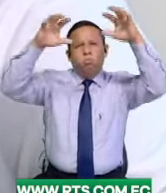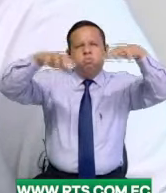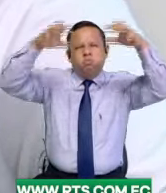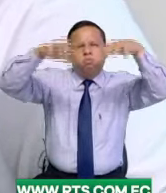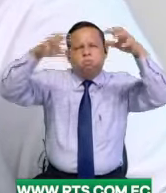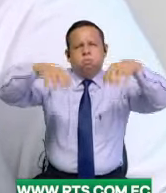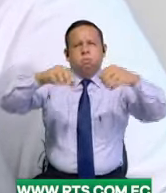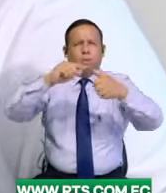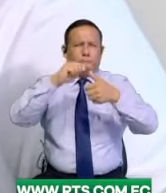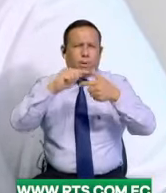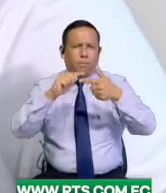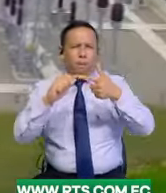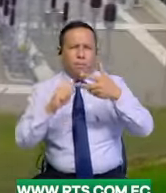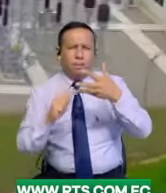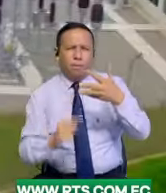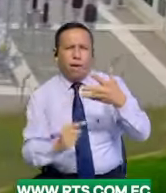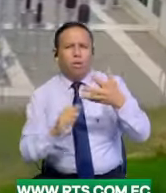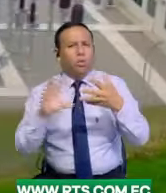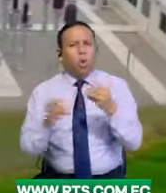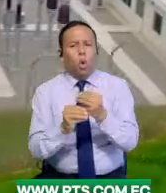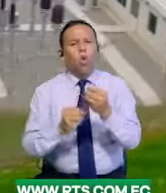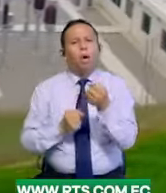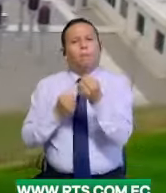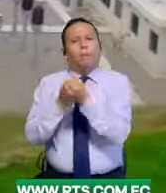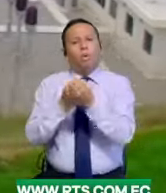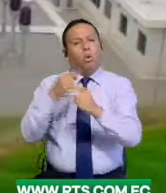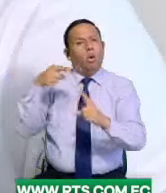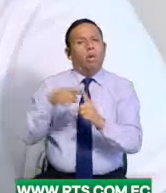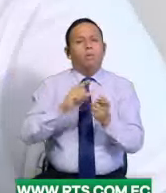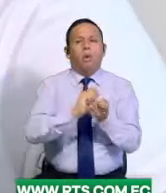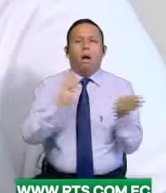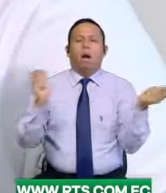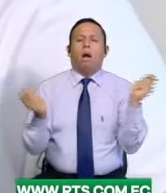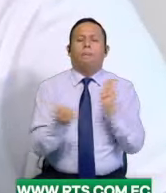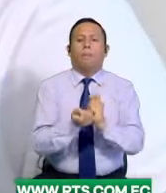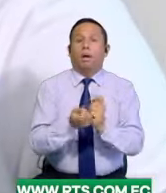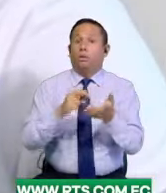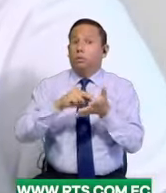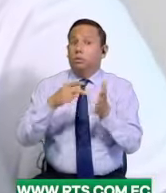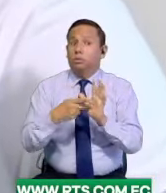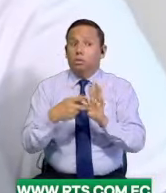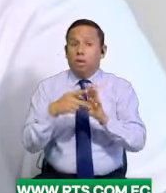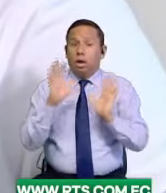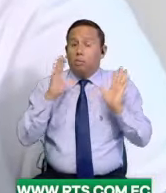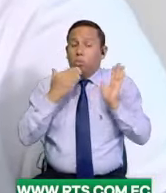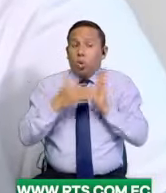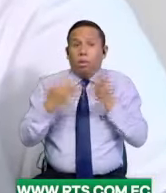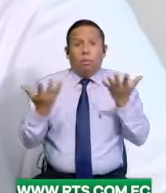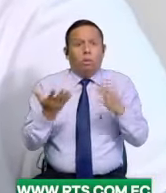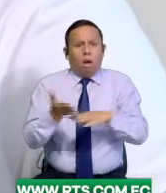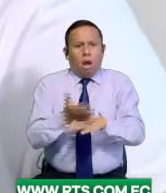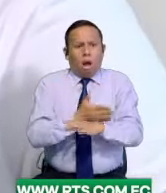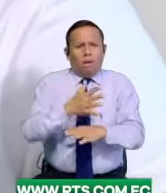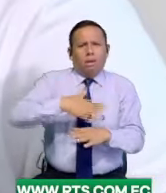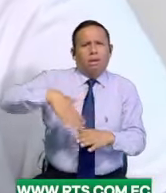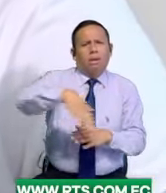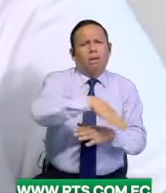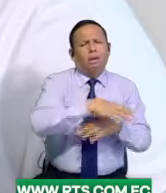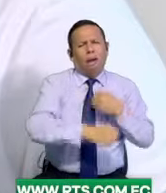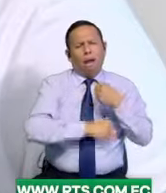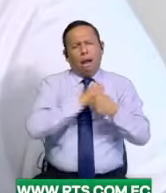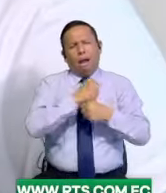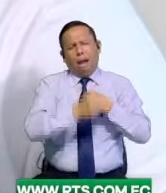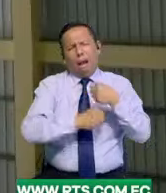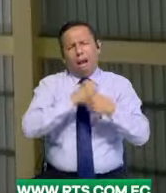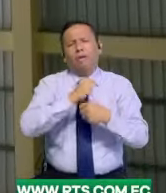adicionales que que hemos estado trabajando no quiere decir que un sector que ha tenido por años